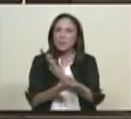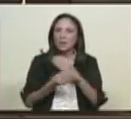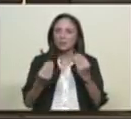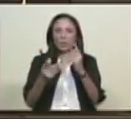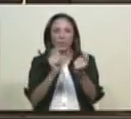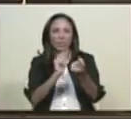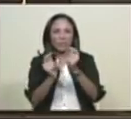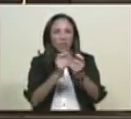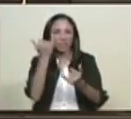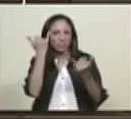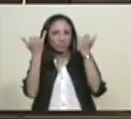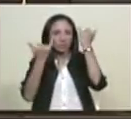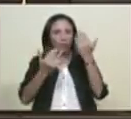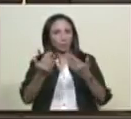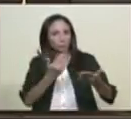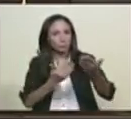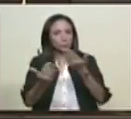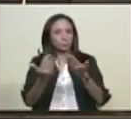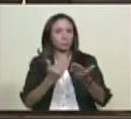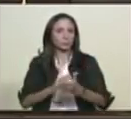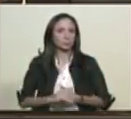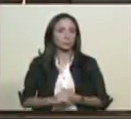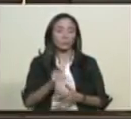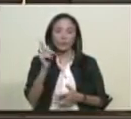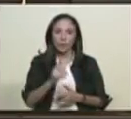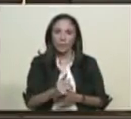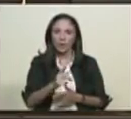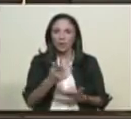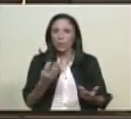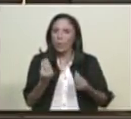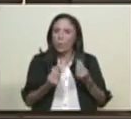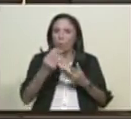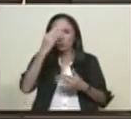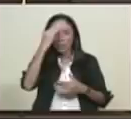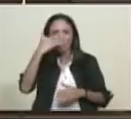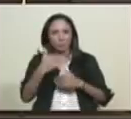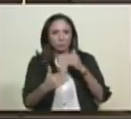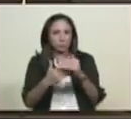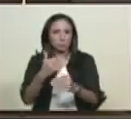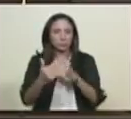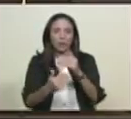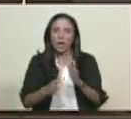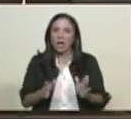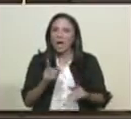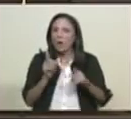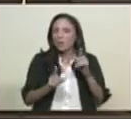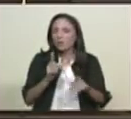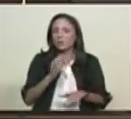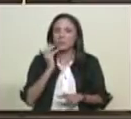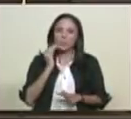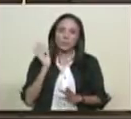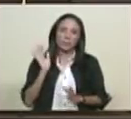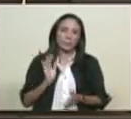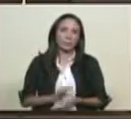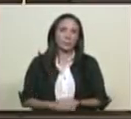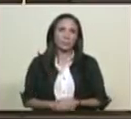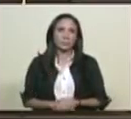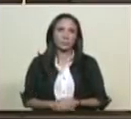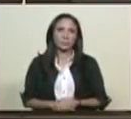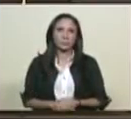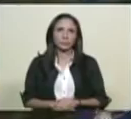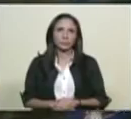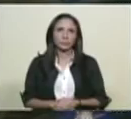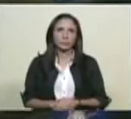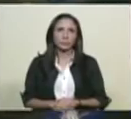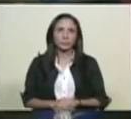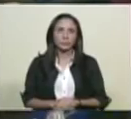debates y apreciar a profundidad lo que a veces quizás